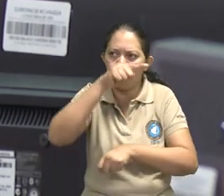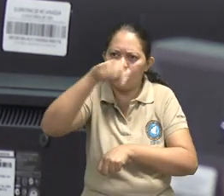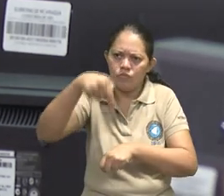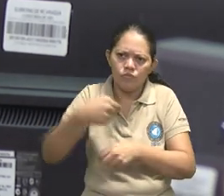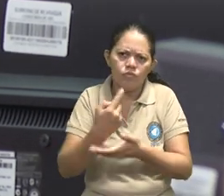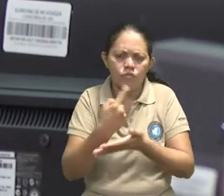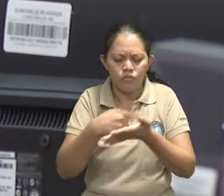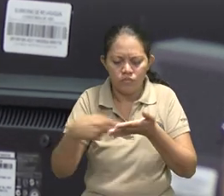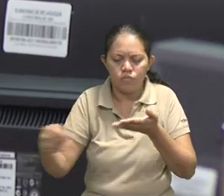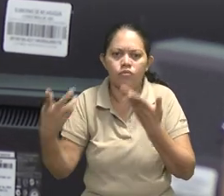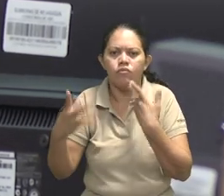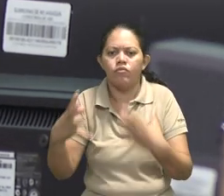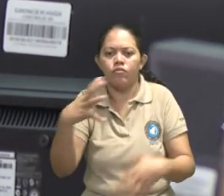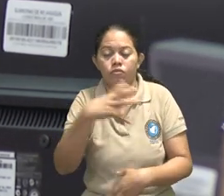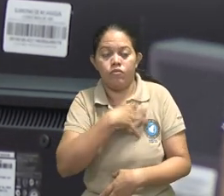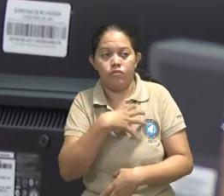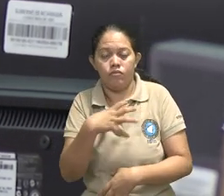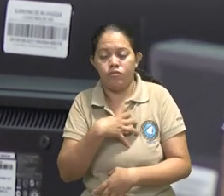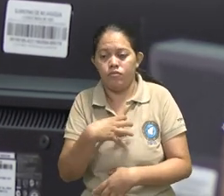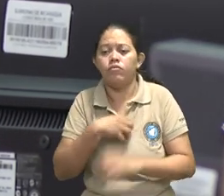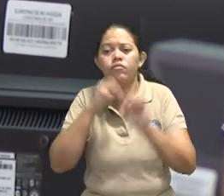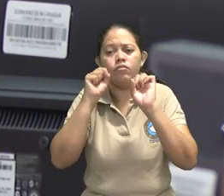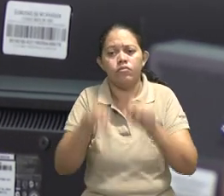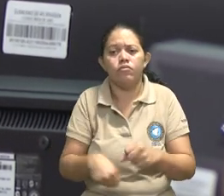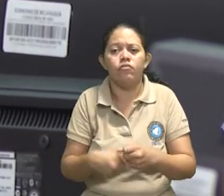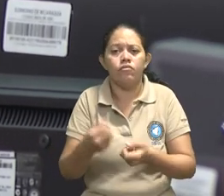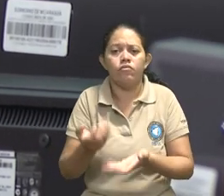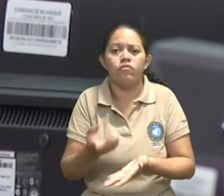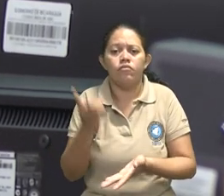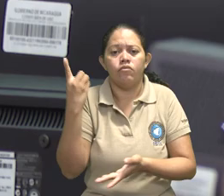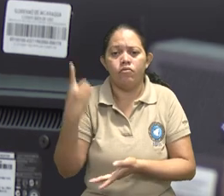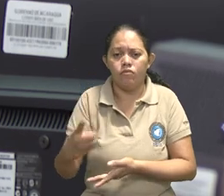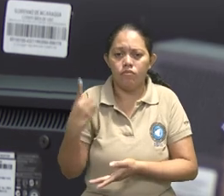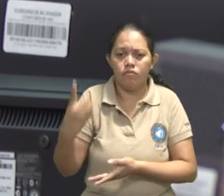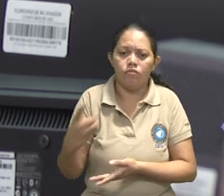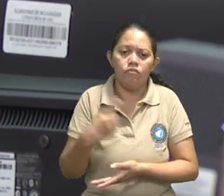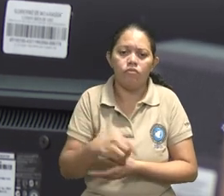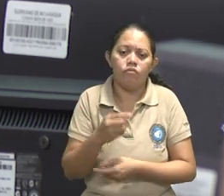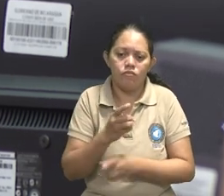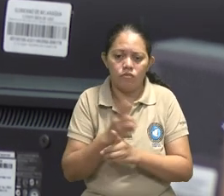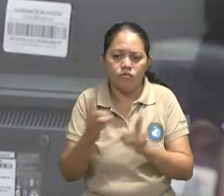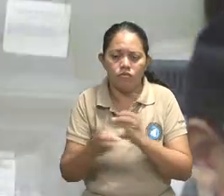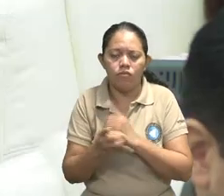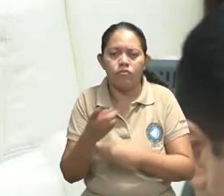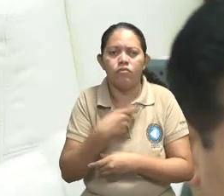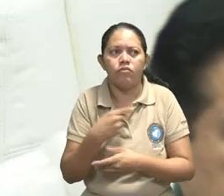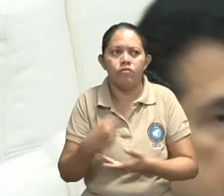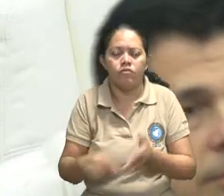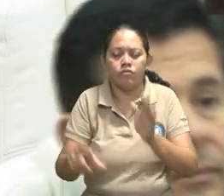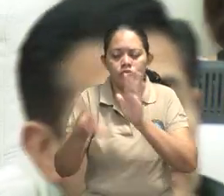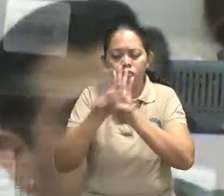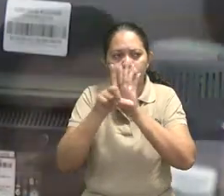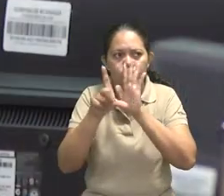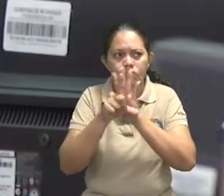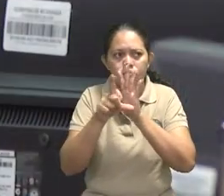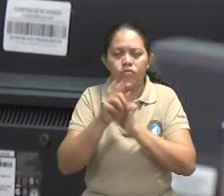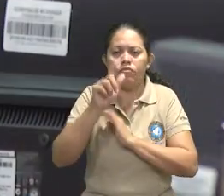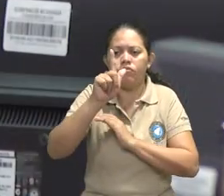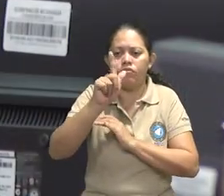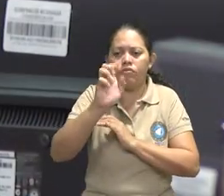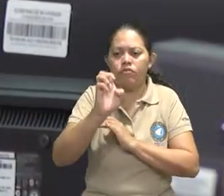indefinida, patrimonio propio, plena capacidad para adquirir derechos y contraer obligaciones. La Ley Orgánica de